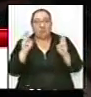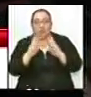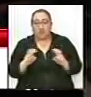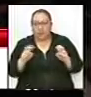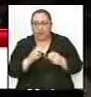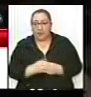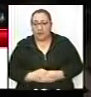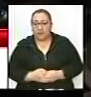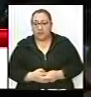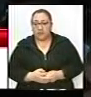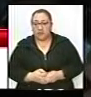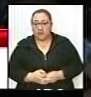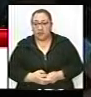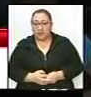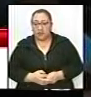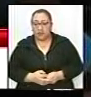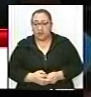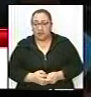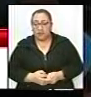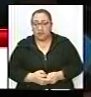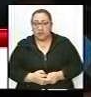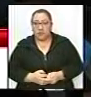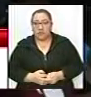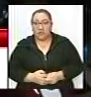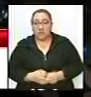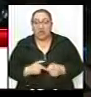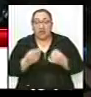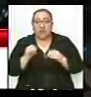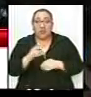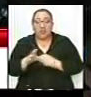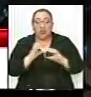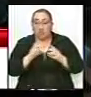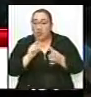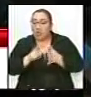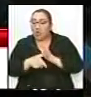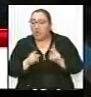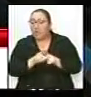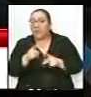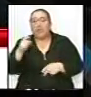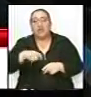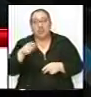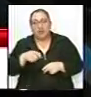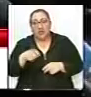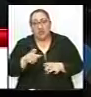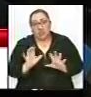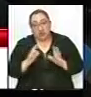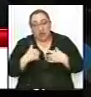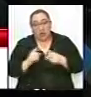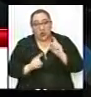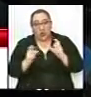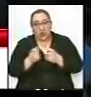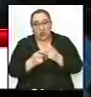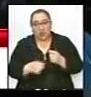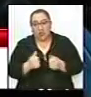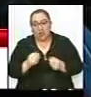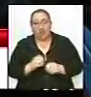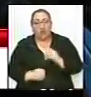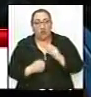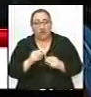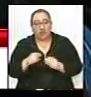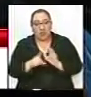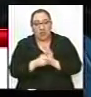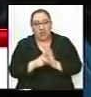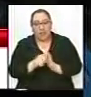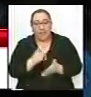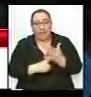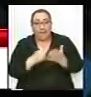evaluarse y medituarse esta información, este comunicado, y también la necesidad, según algunos congresistas, que hay de modificar esta ley